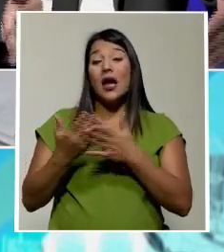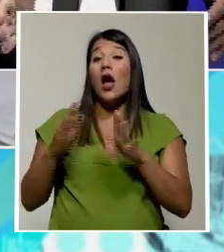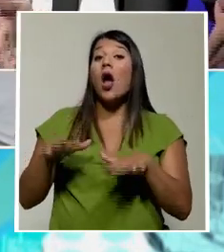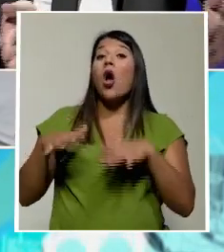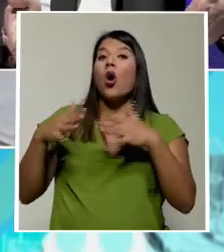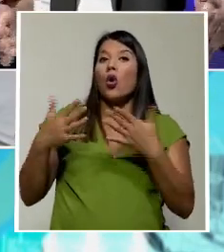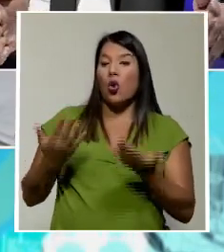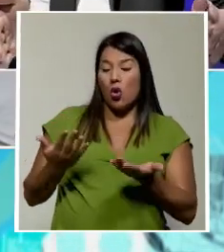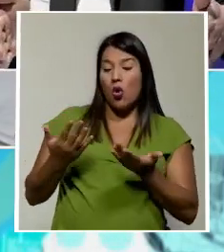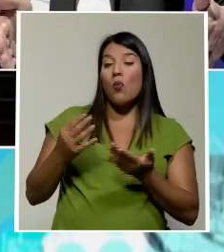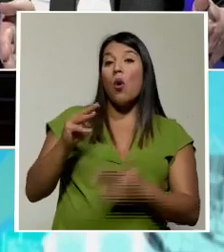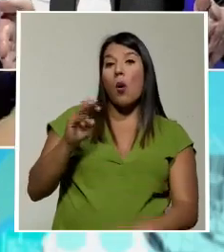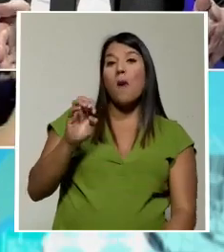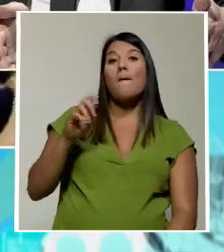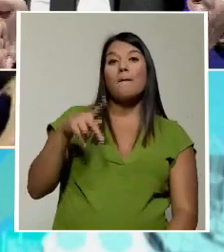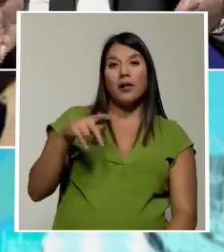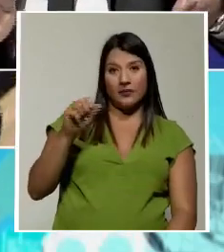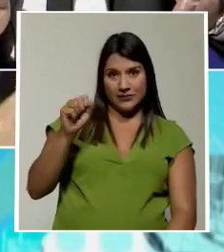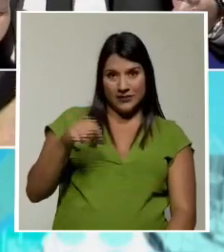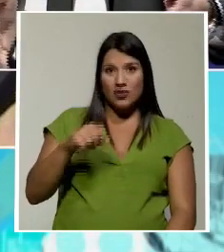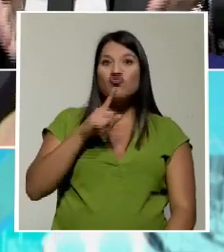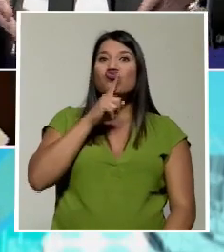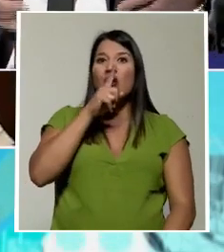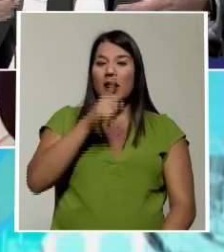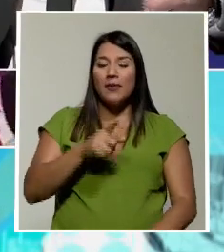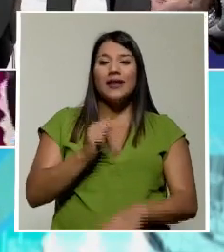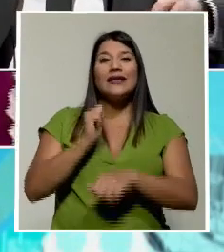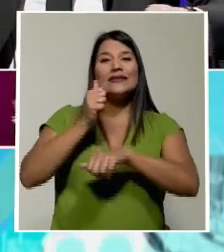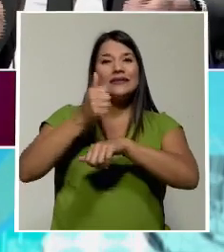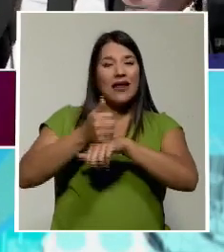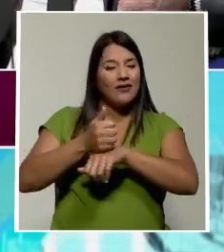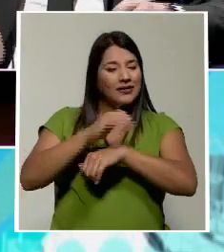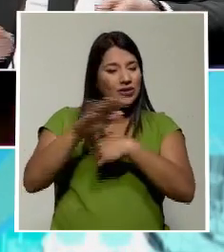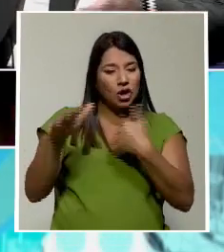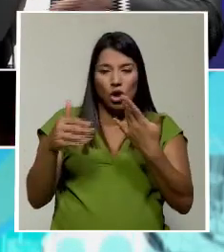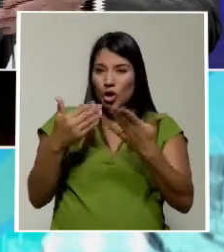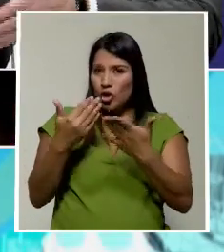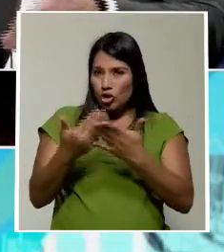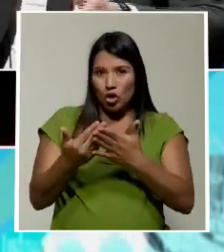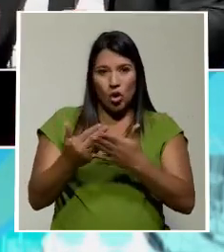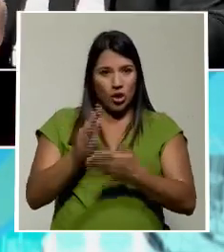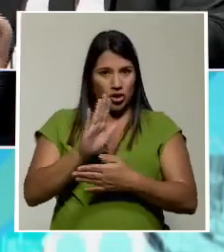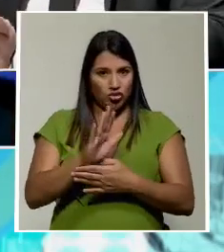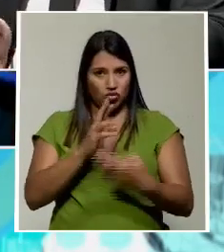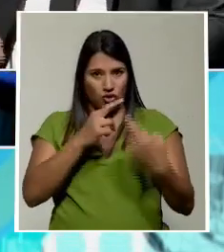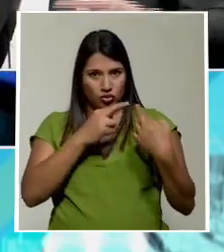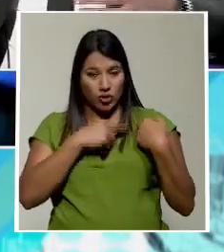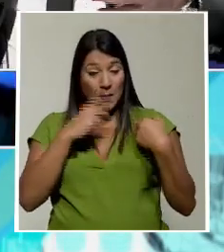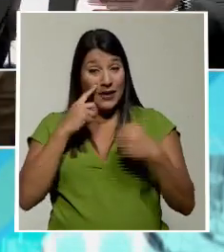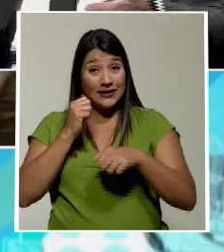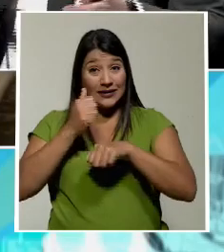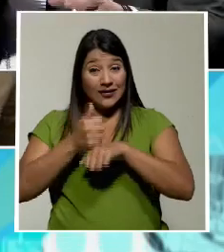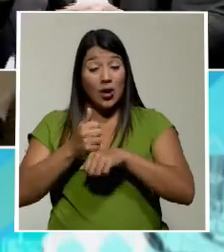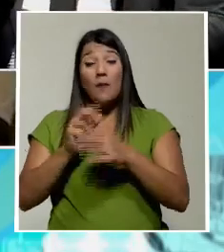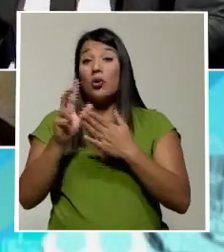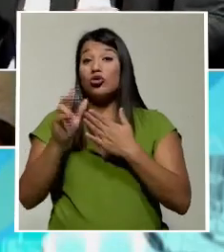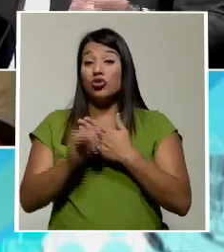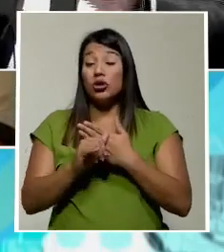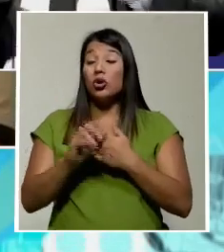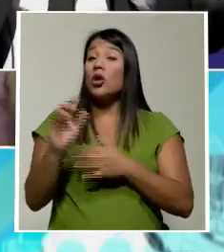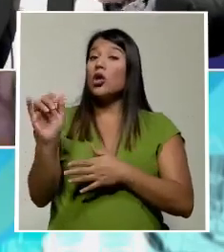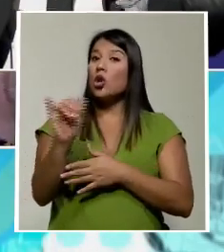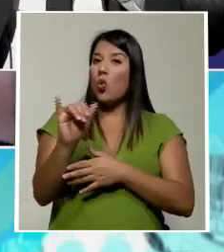ha en efecto el Ministerio de Educación Pública establecido toda su potestad y competencia de definir el proyecto. Incluso en las